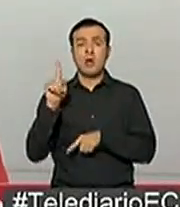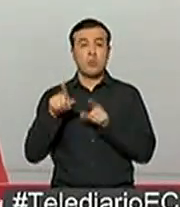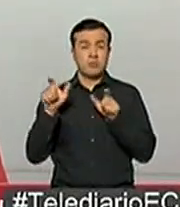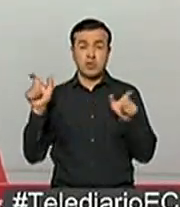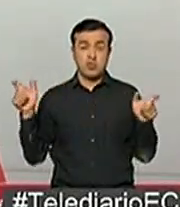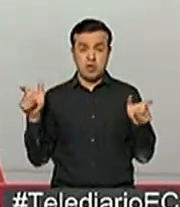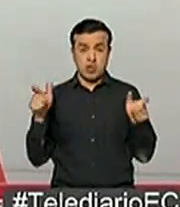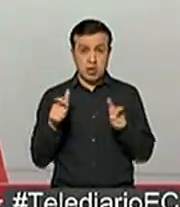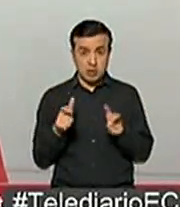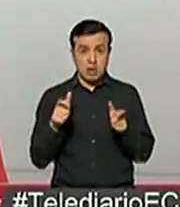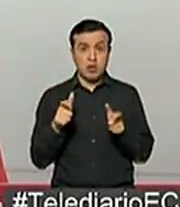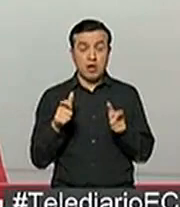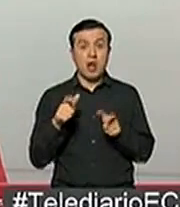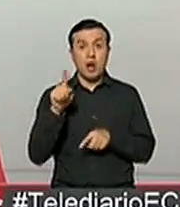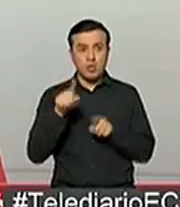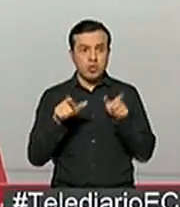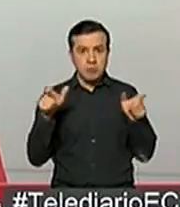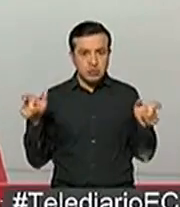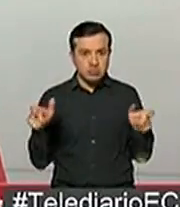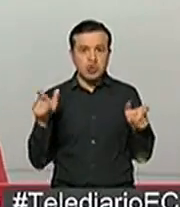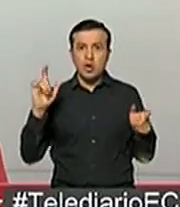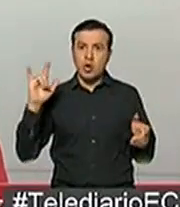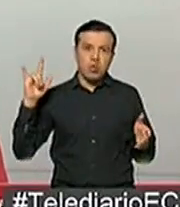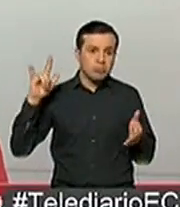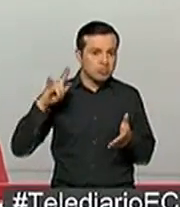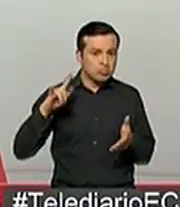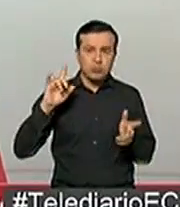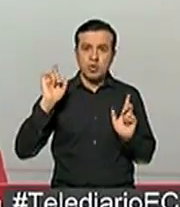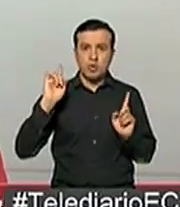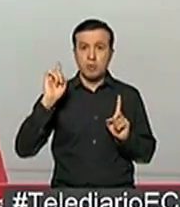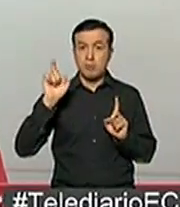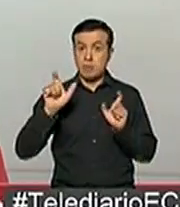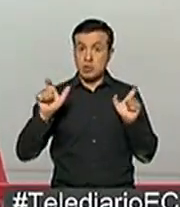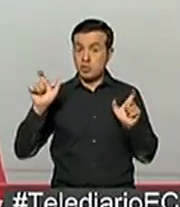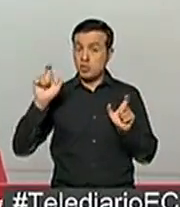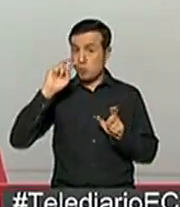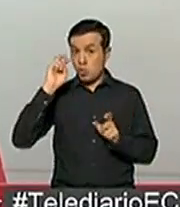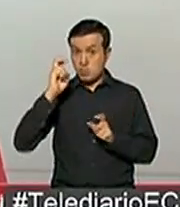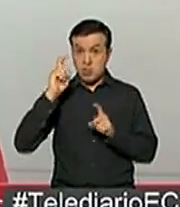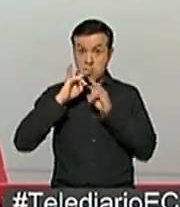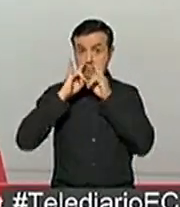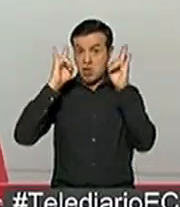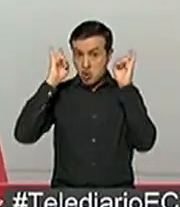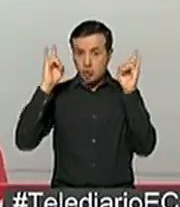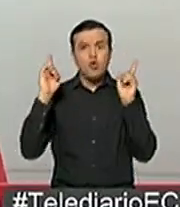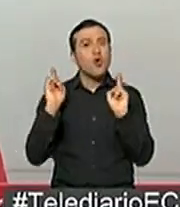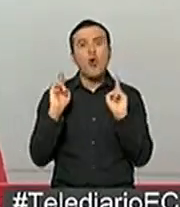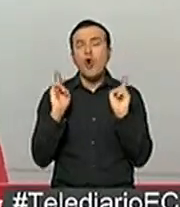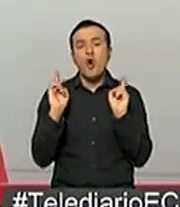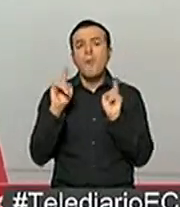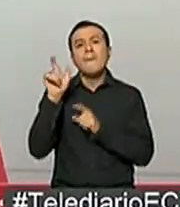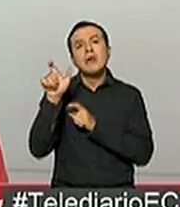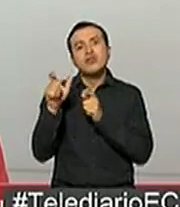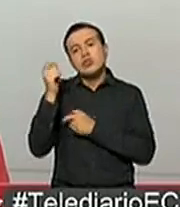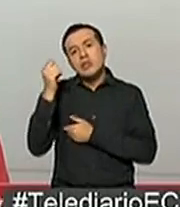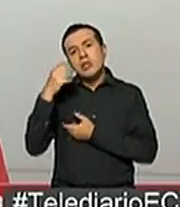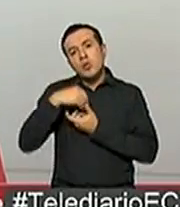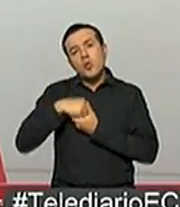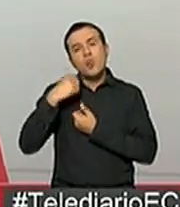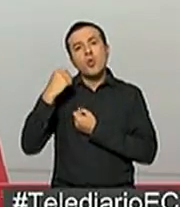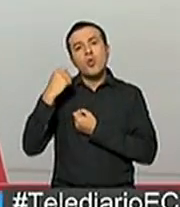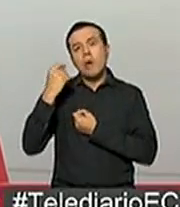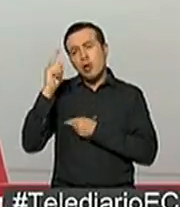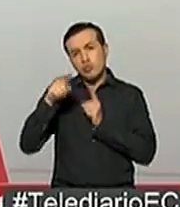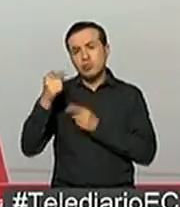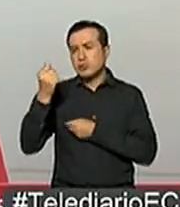trasladarse perdieron sus paquetes el turista no es un millonario el turista es una persona que ha guardado su dinero